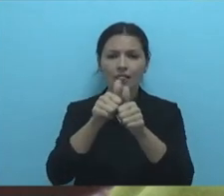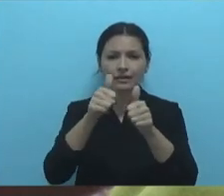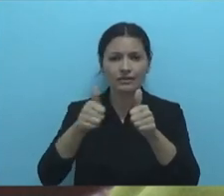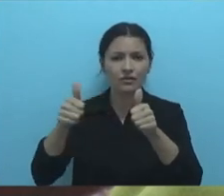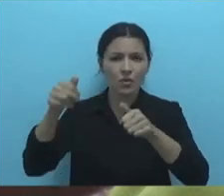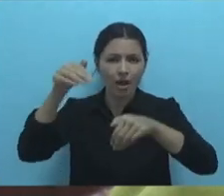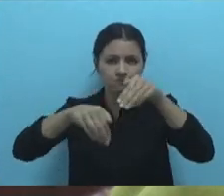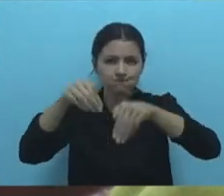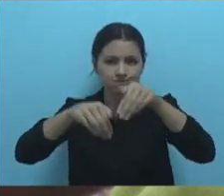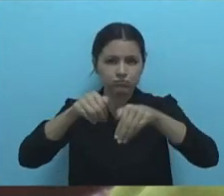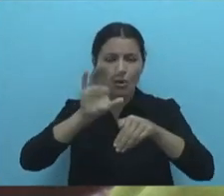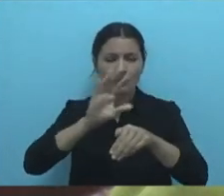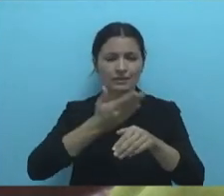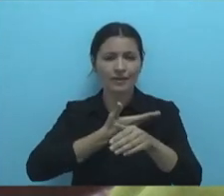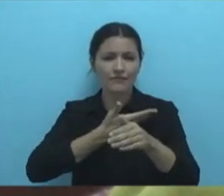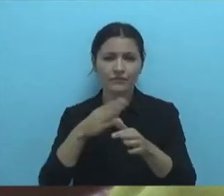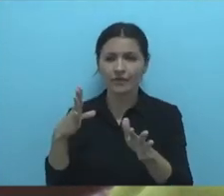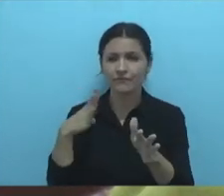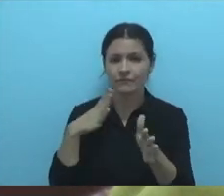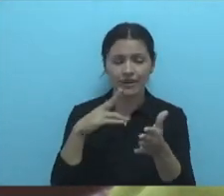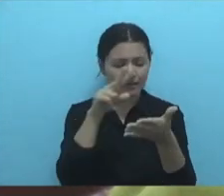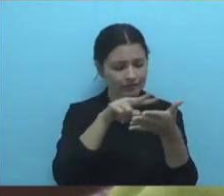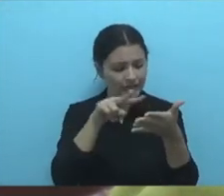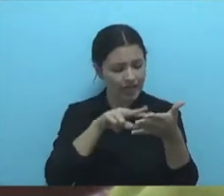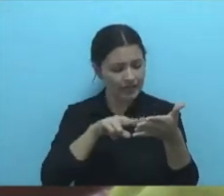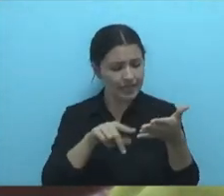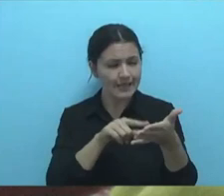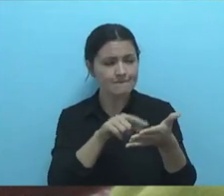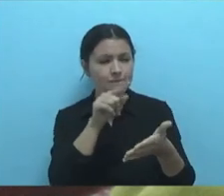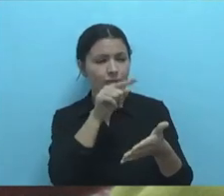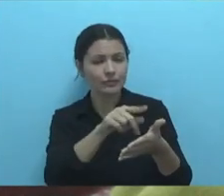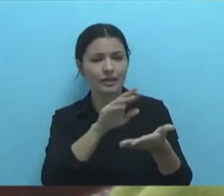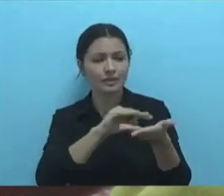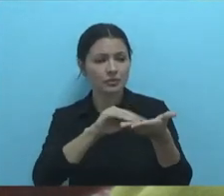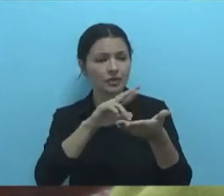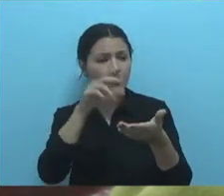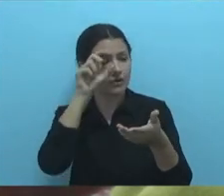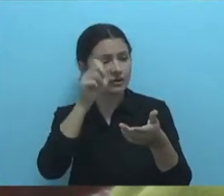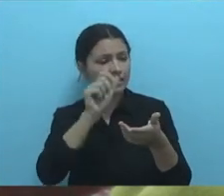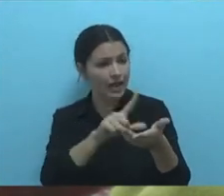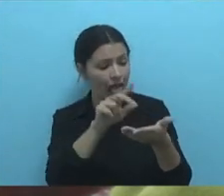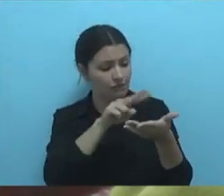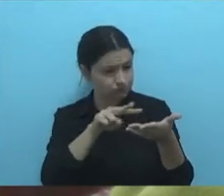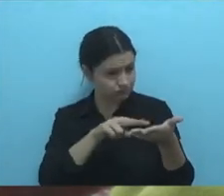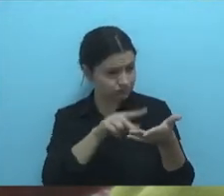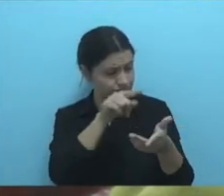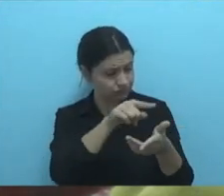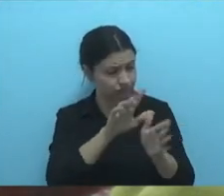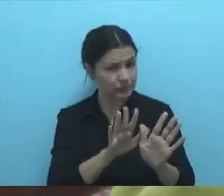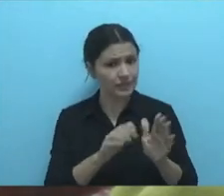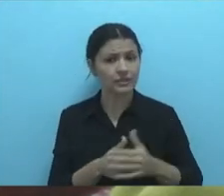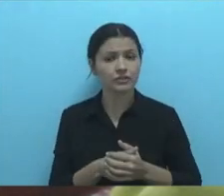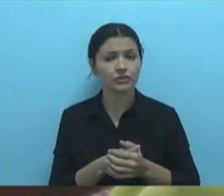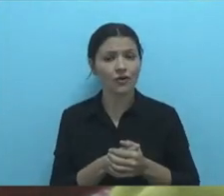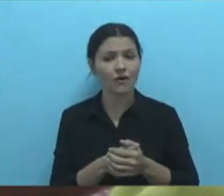Fe si el diputado real hubiera leído yo creo que no tendría las manifestaciones que acaba de